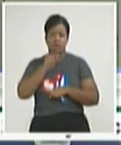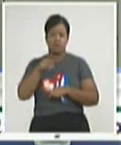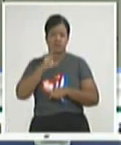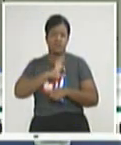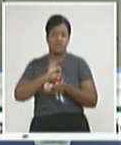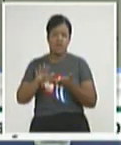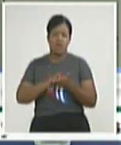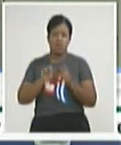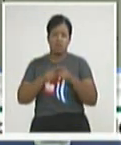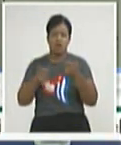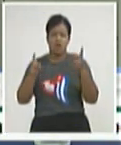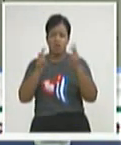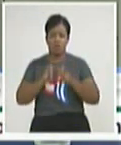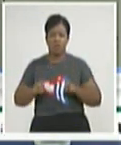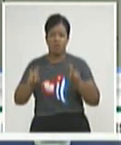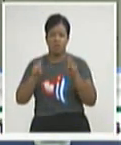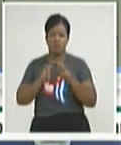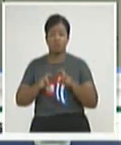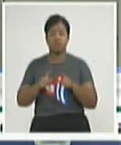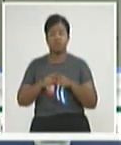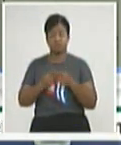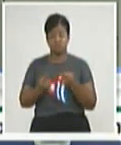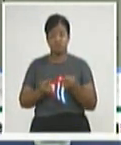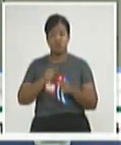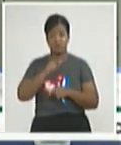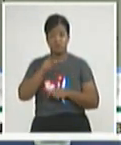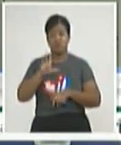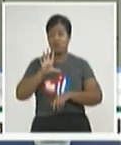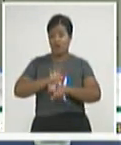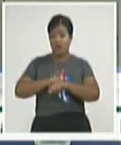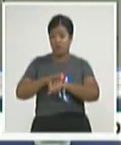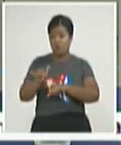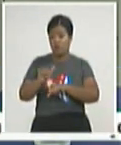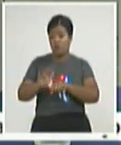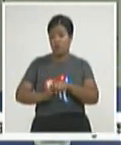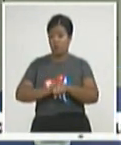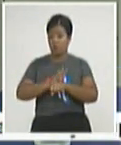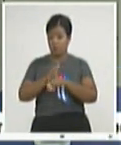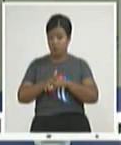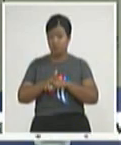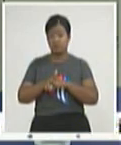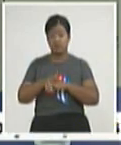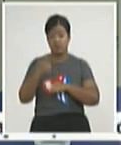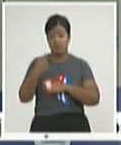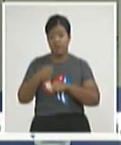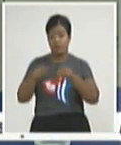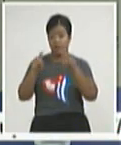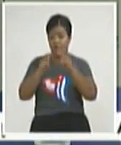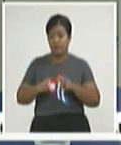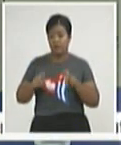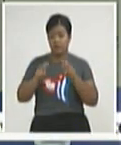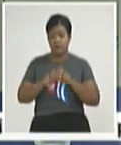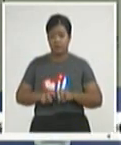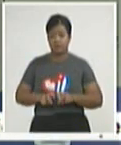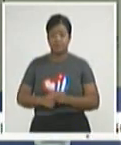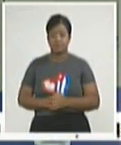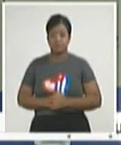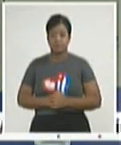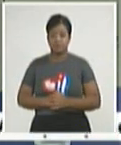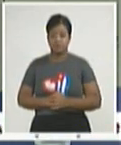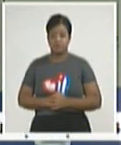estudia son de los casos con síntomas. Hay otros grupos que se estudian también, y de ahí salen estos